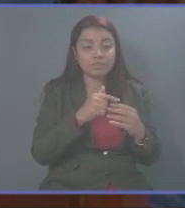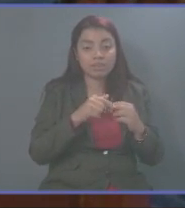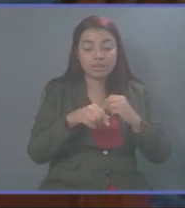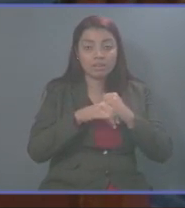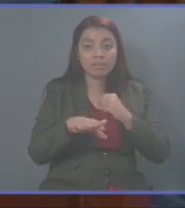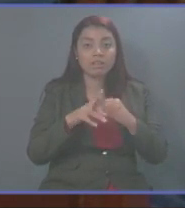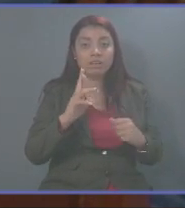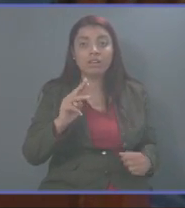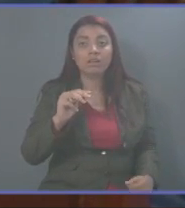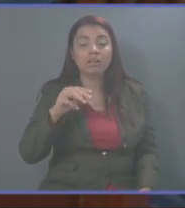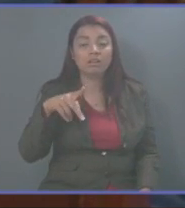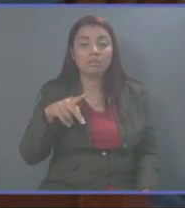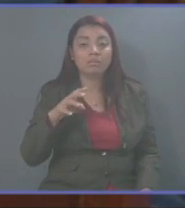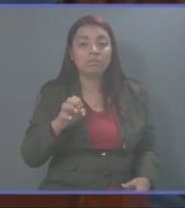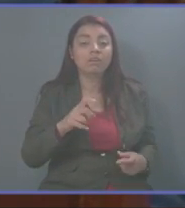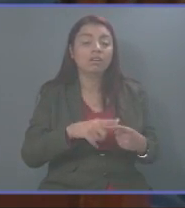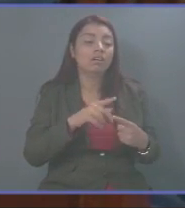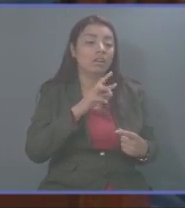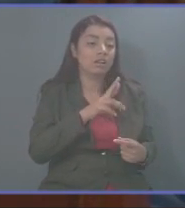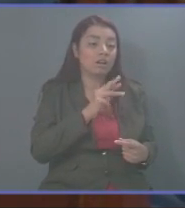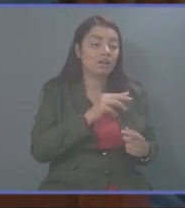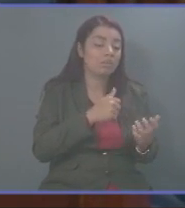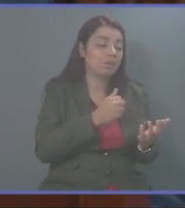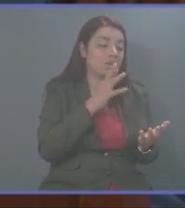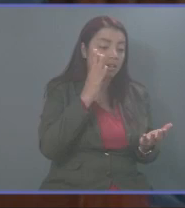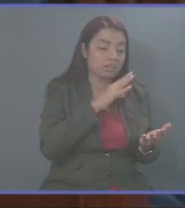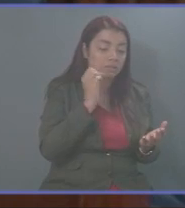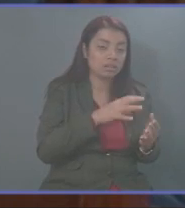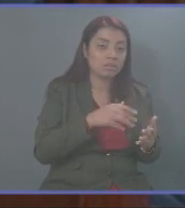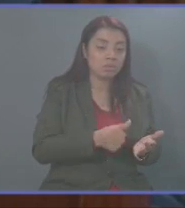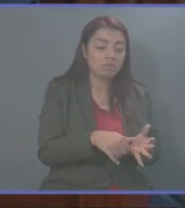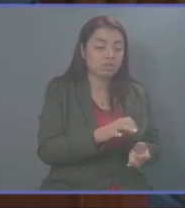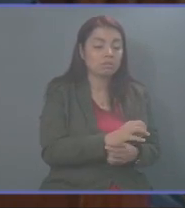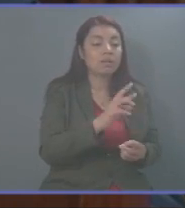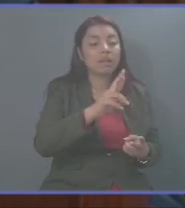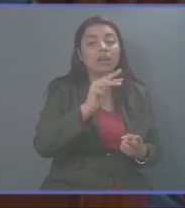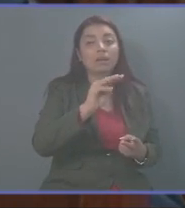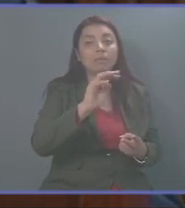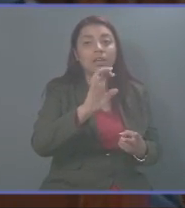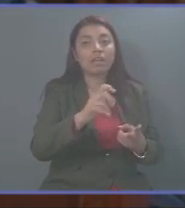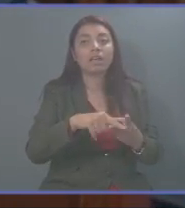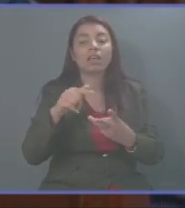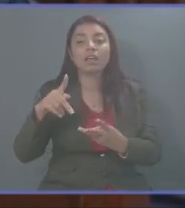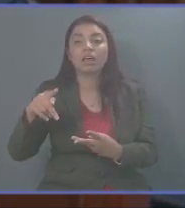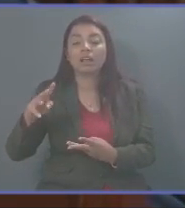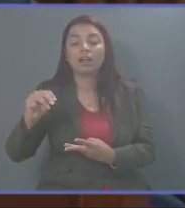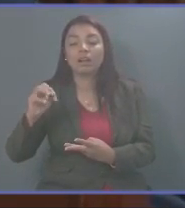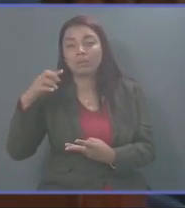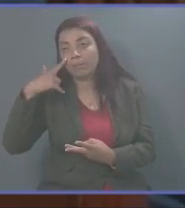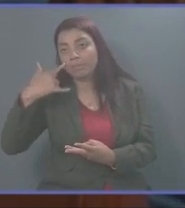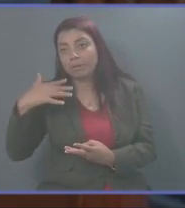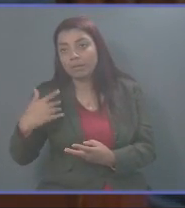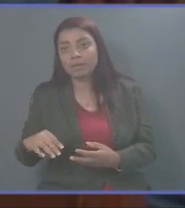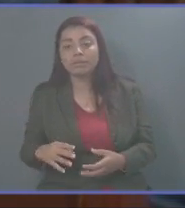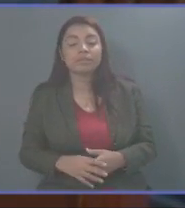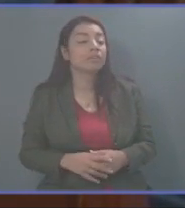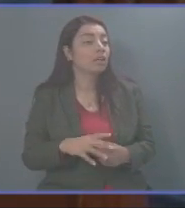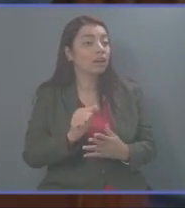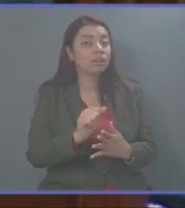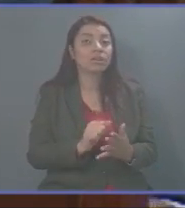de RME y generadores de RP. Leído hasta el artículo 30, presidente,